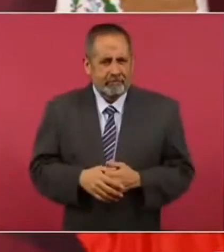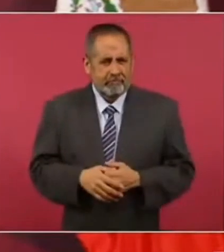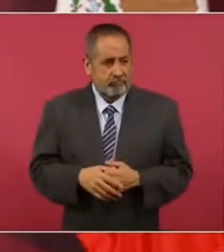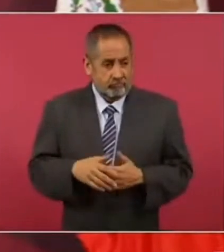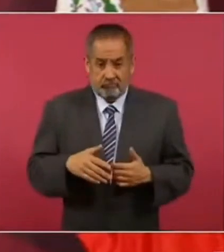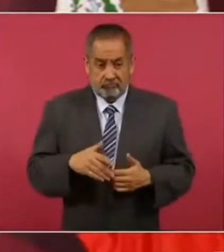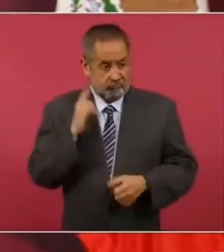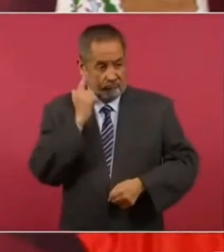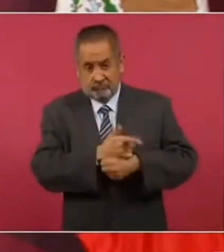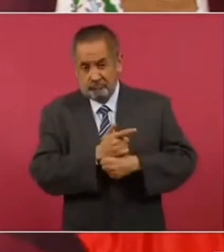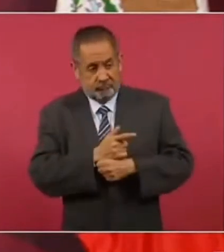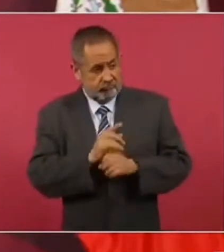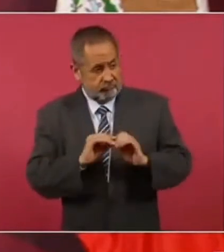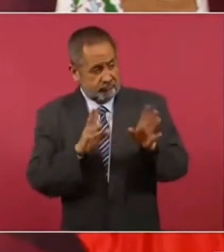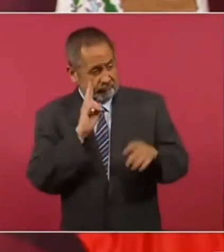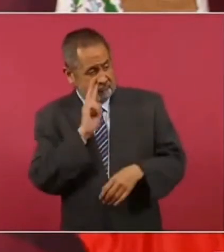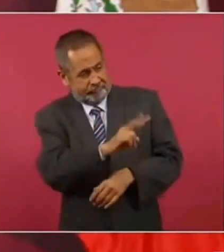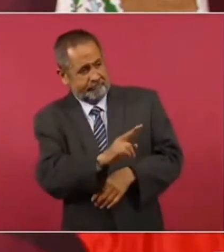confeso,